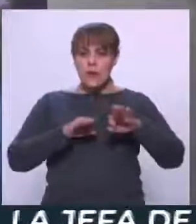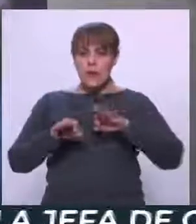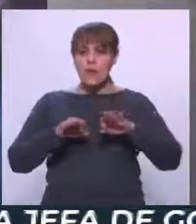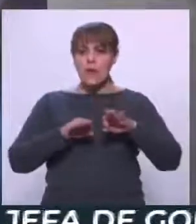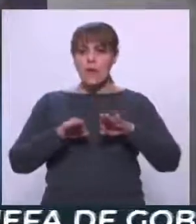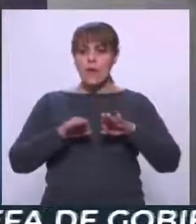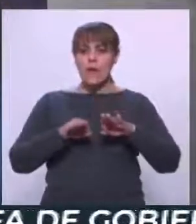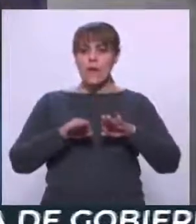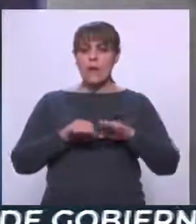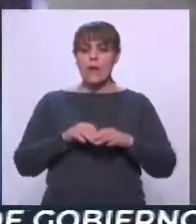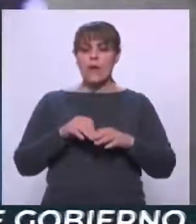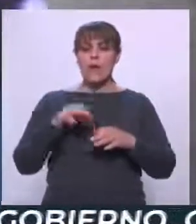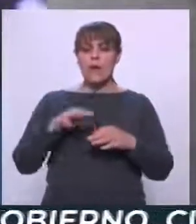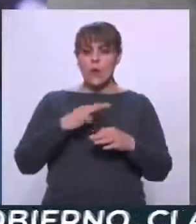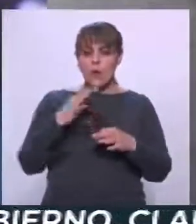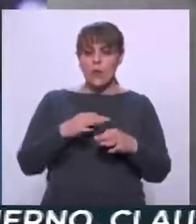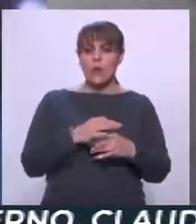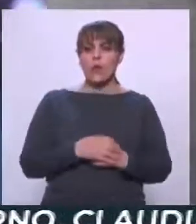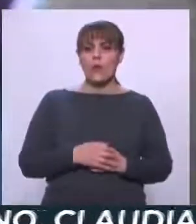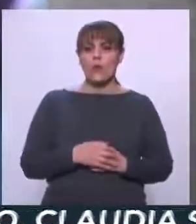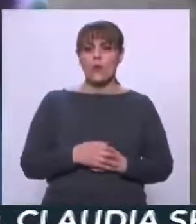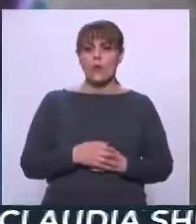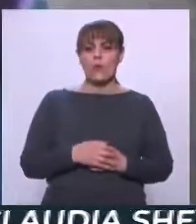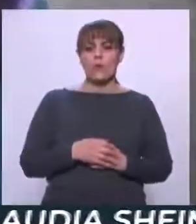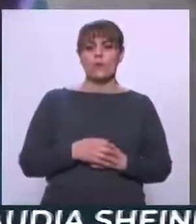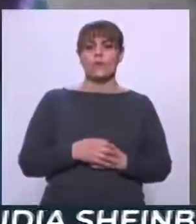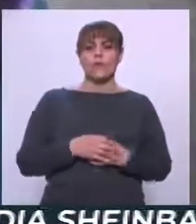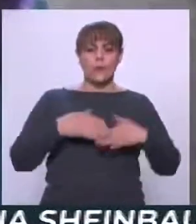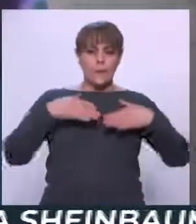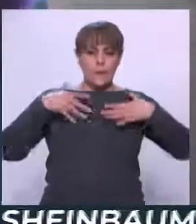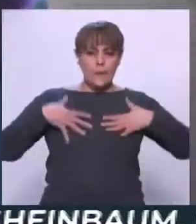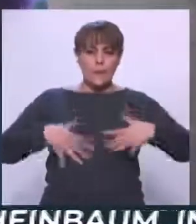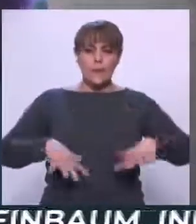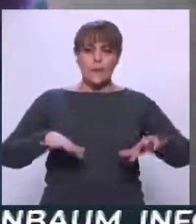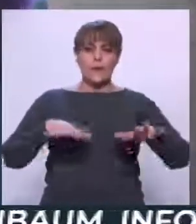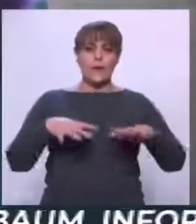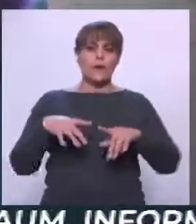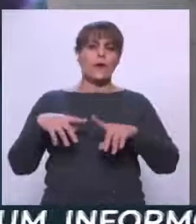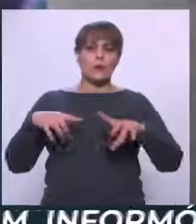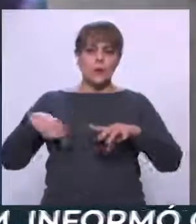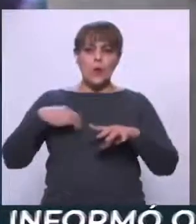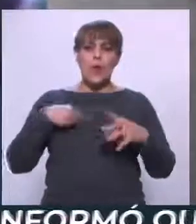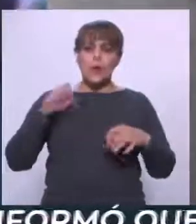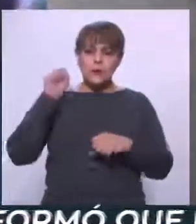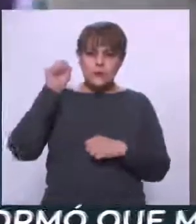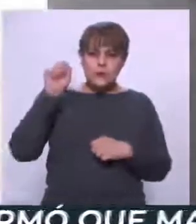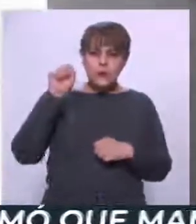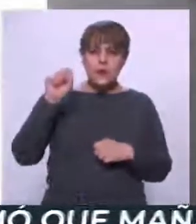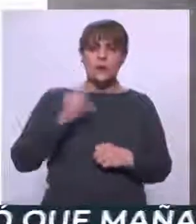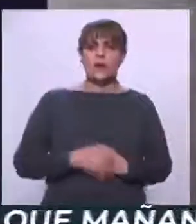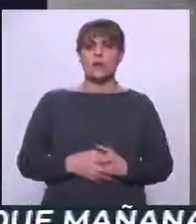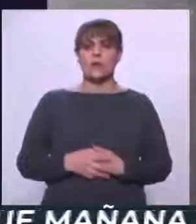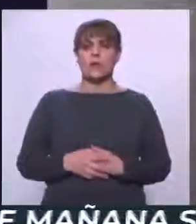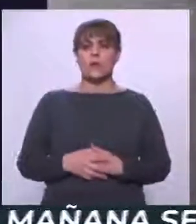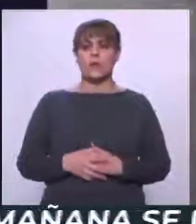de la Costura, Confección, Vestido, Similares y Conexos, 19 de septiembre.